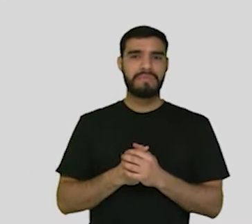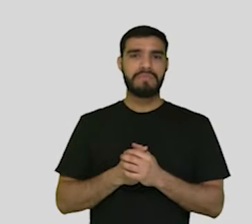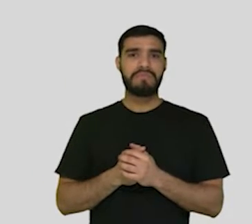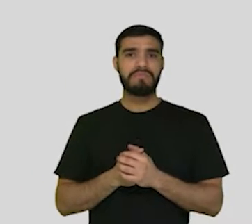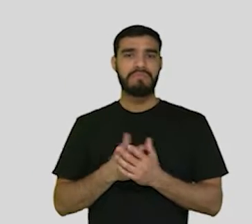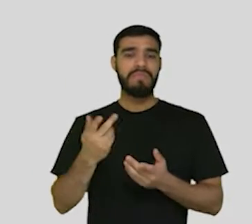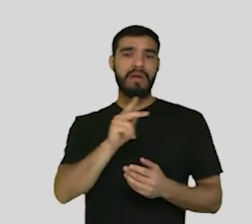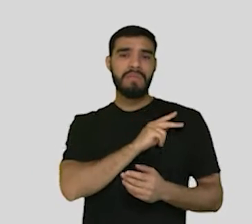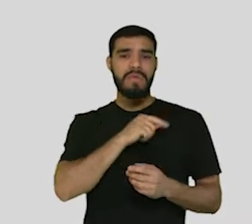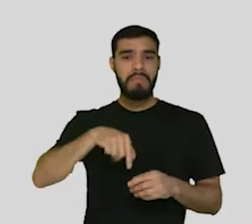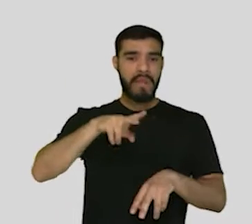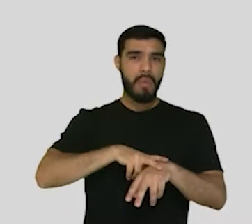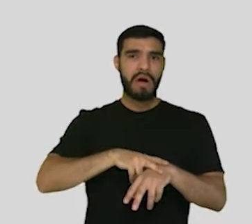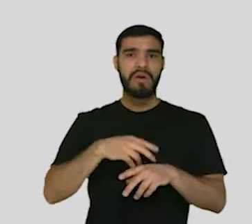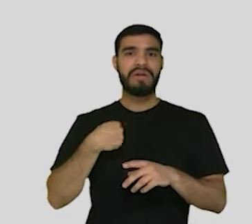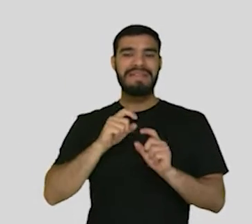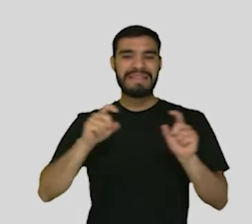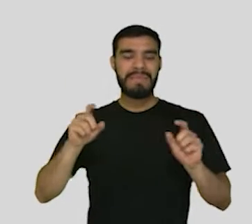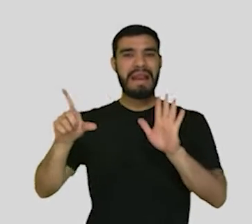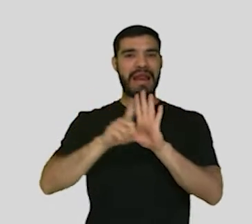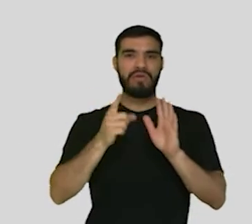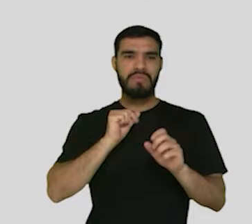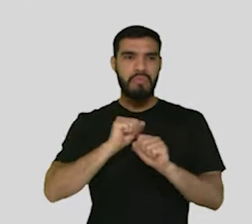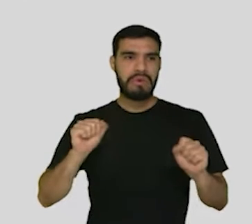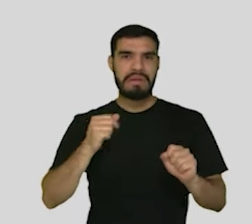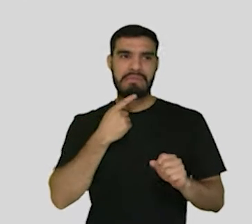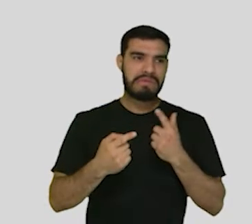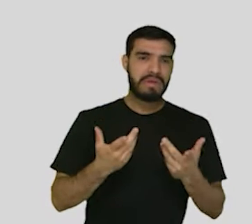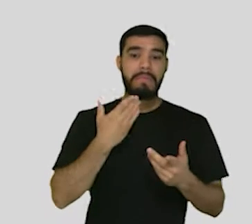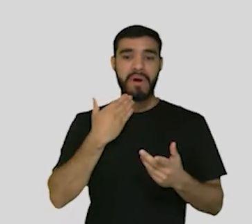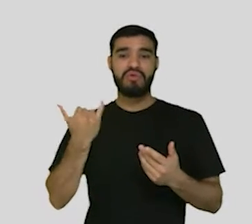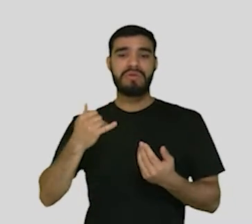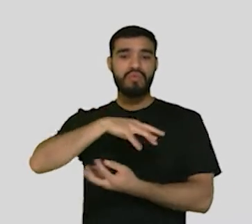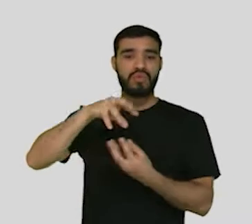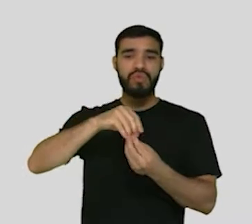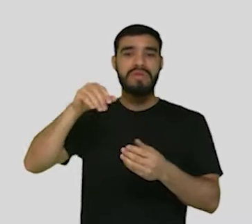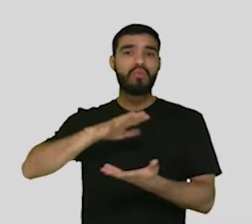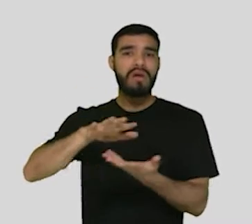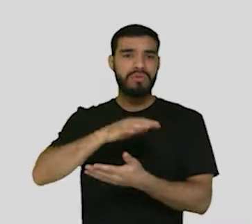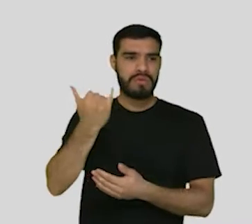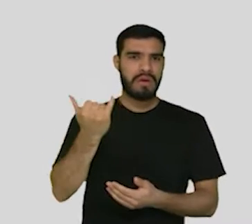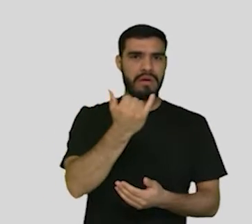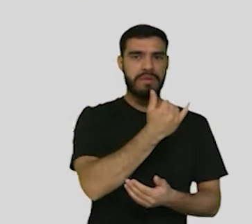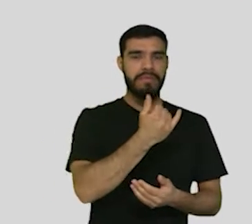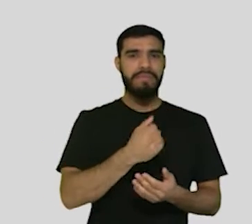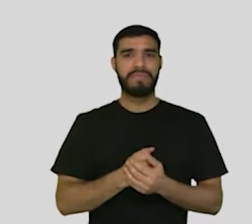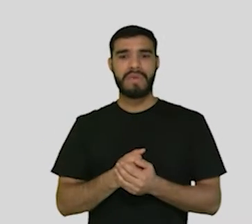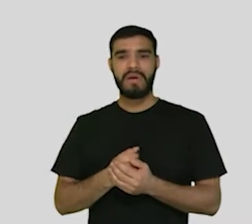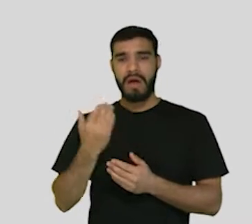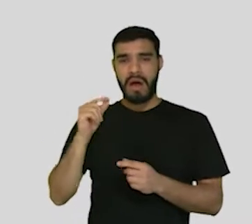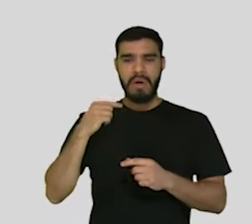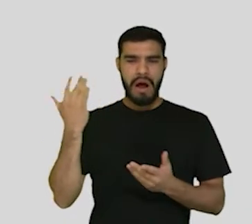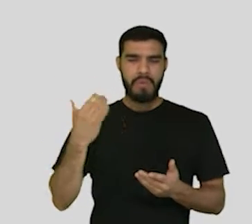tapisa, o compara Argentina, mi área, por mi matrimonio, coape, ñande